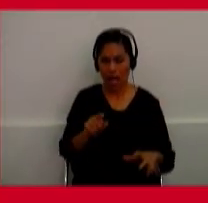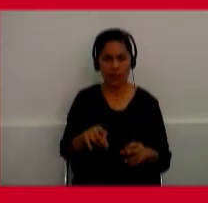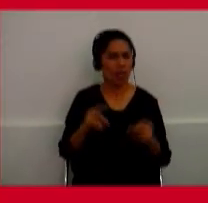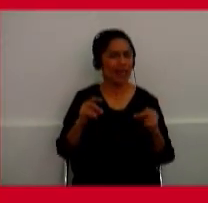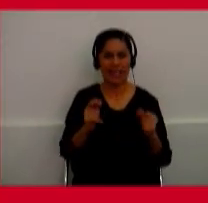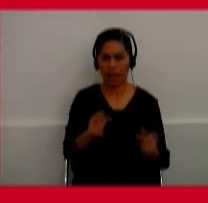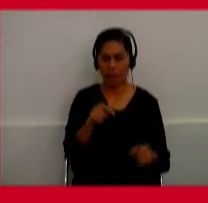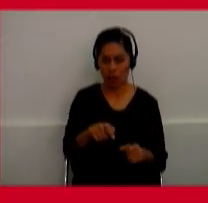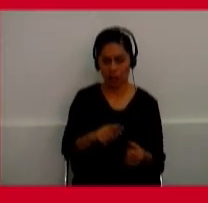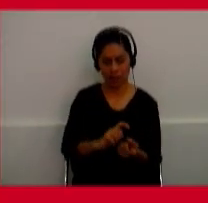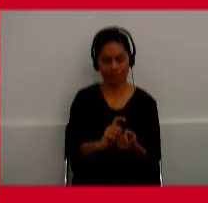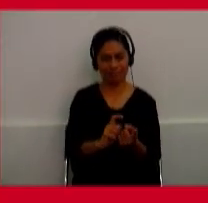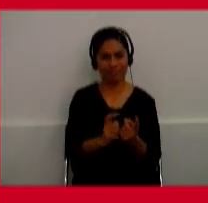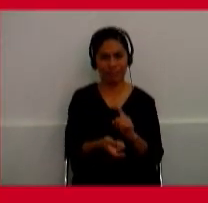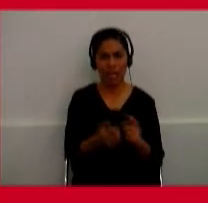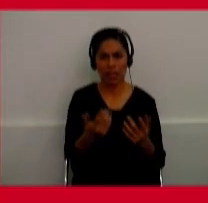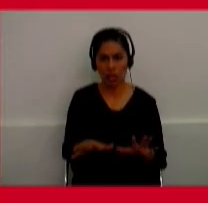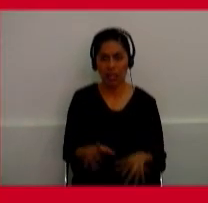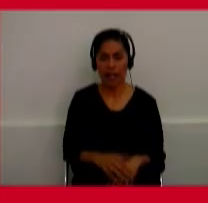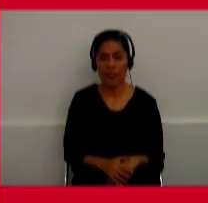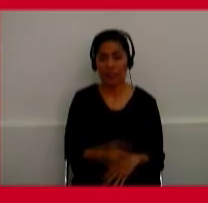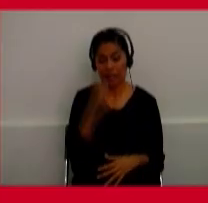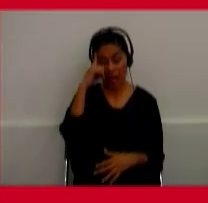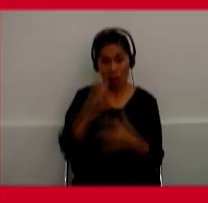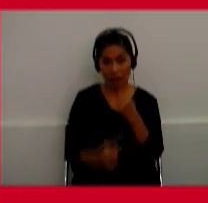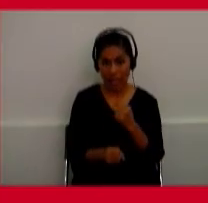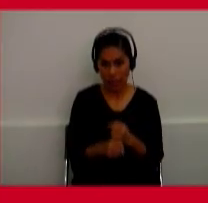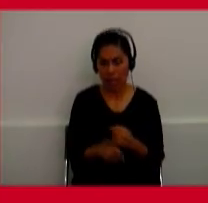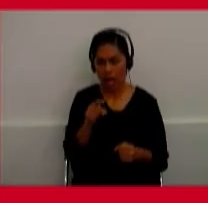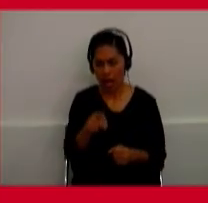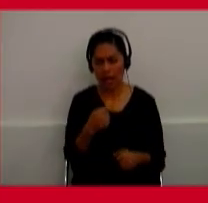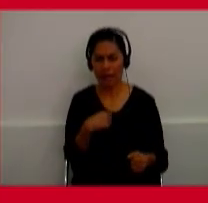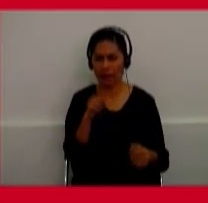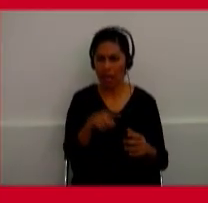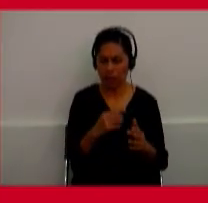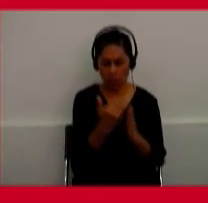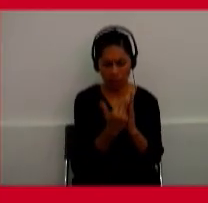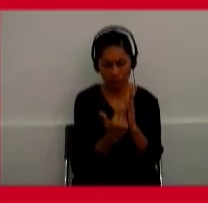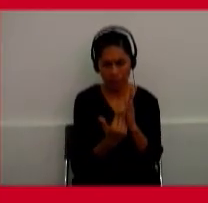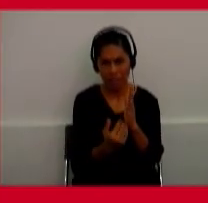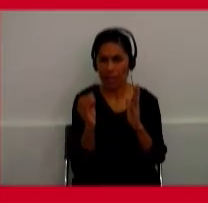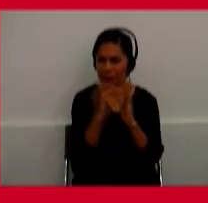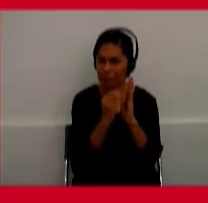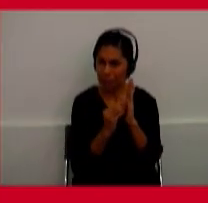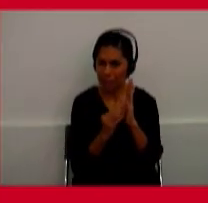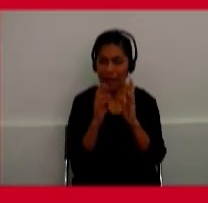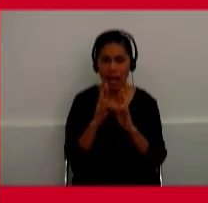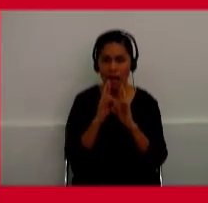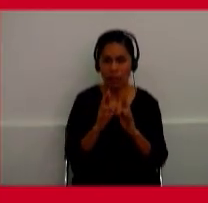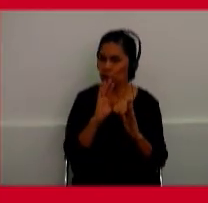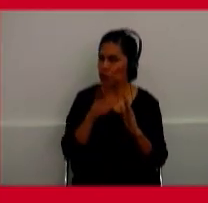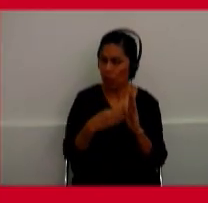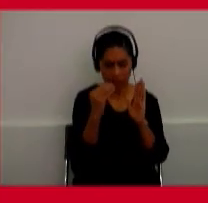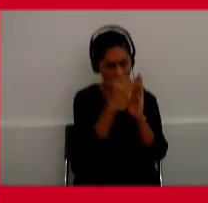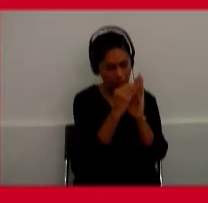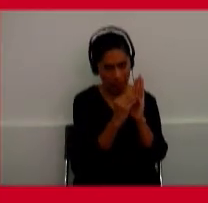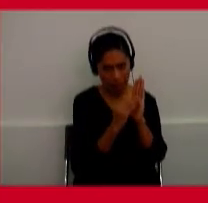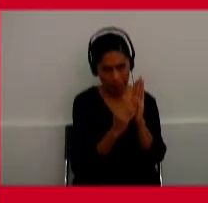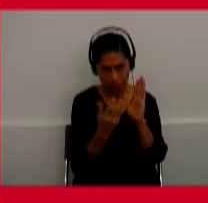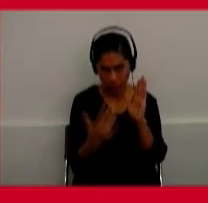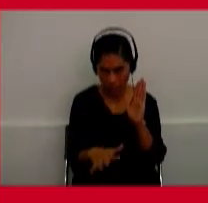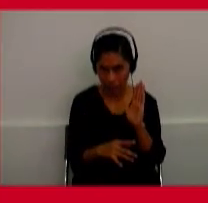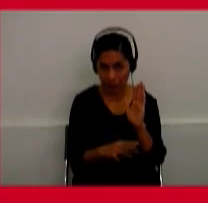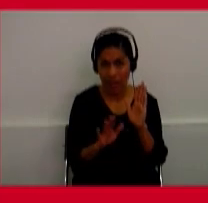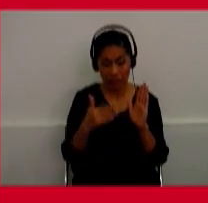ACR por el equipo de confiabilidad. Luego se carga esos resultados a una base de datos con un informe y lo